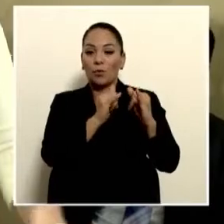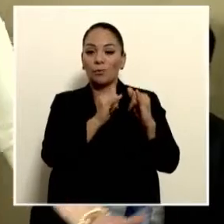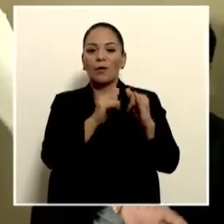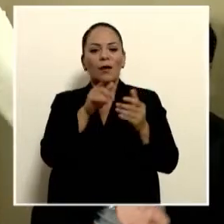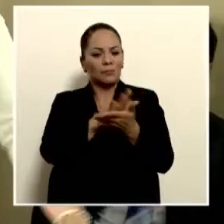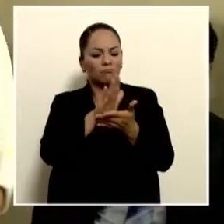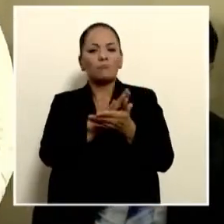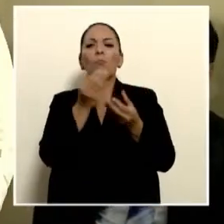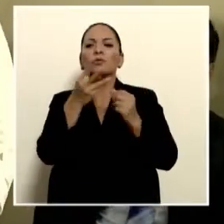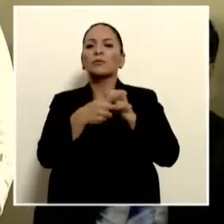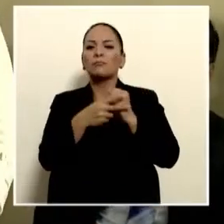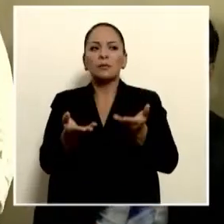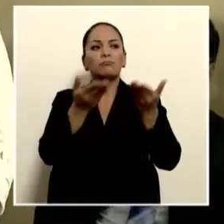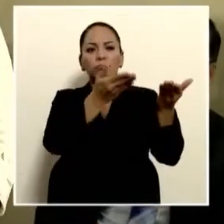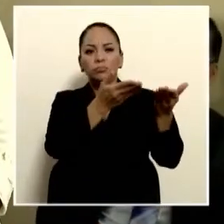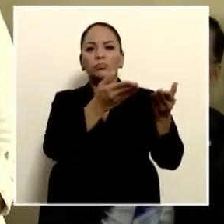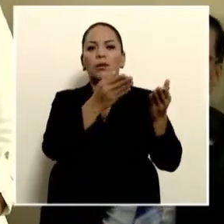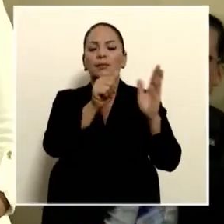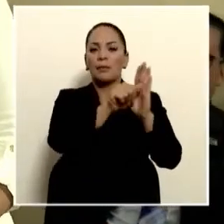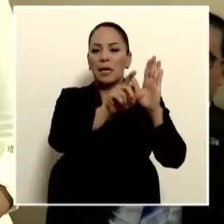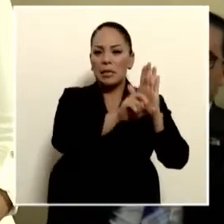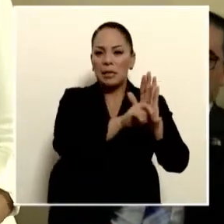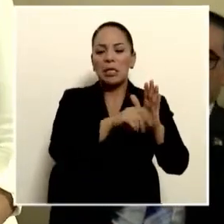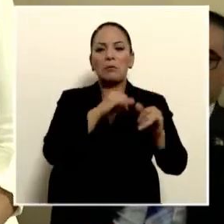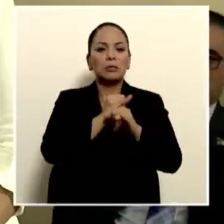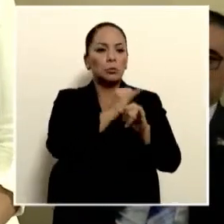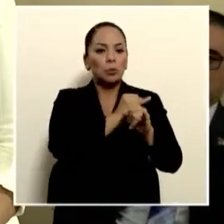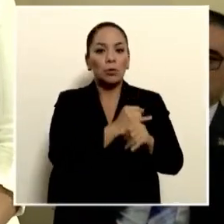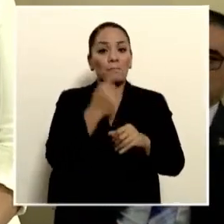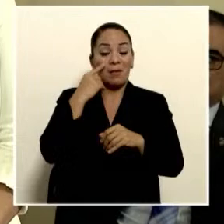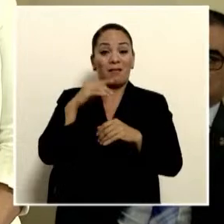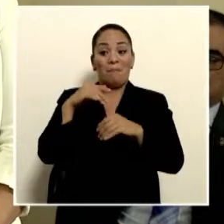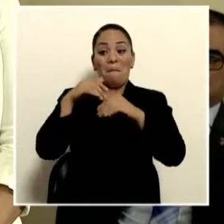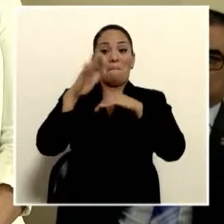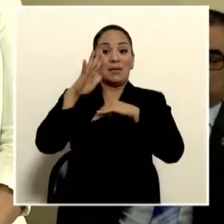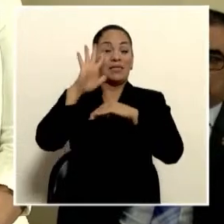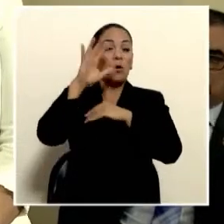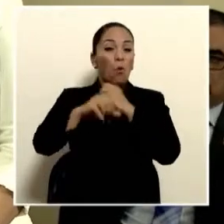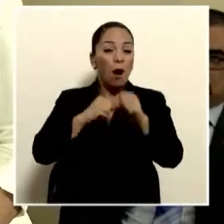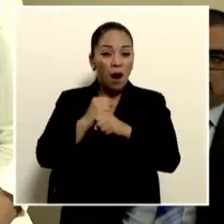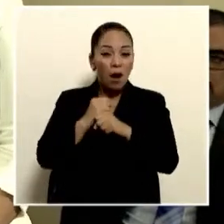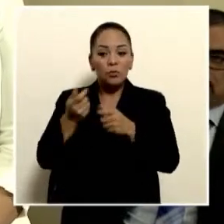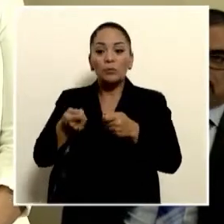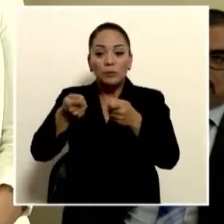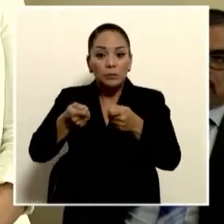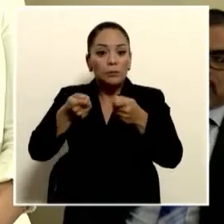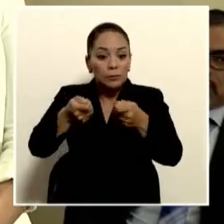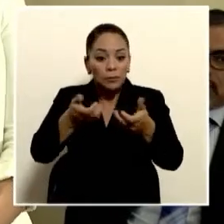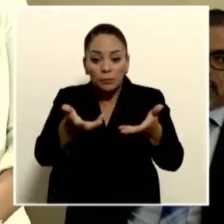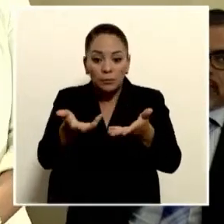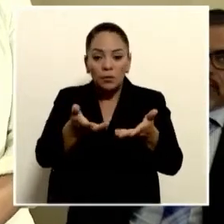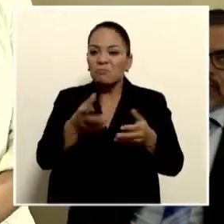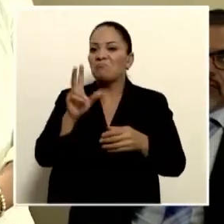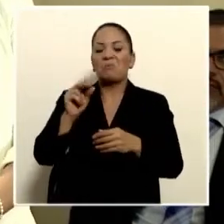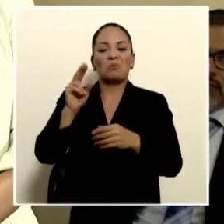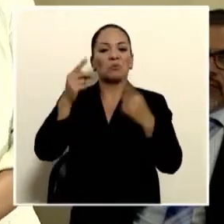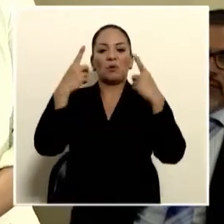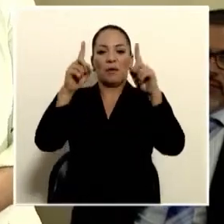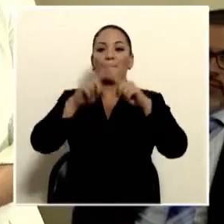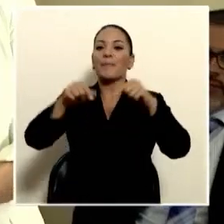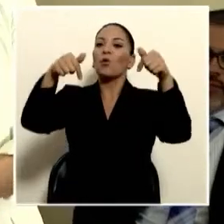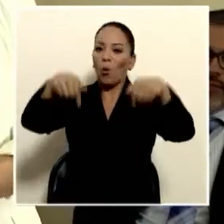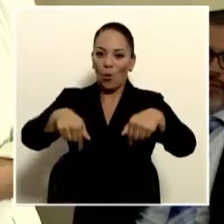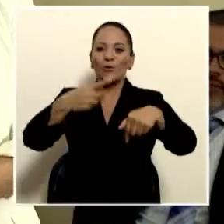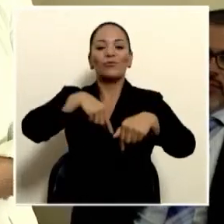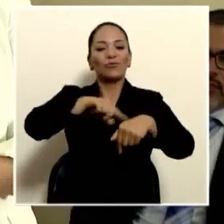a varias instituciones y hace más de 5 años vienen planteándolo y nunca lo pudieron llevar a cabo. Hoy para nosotros es